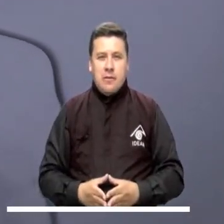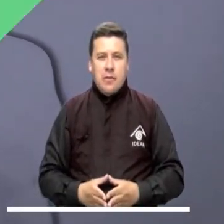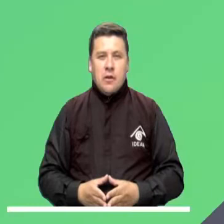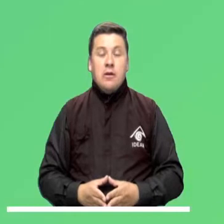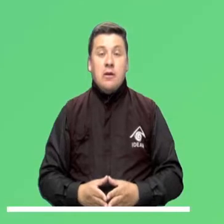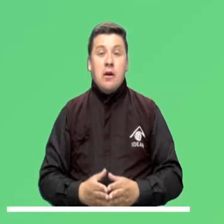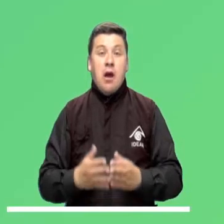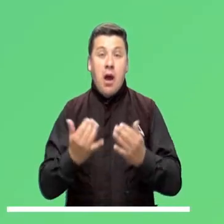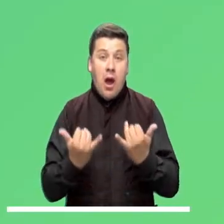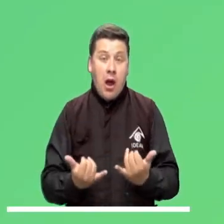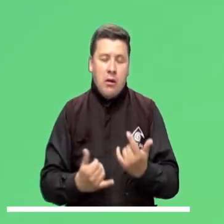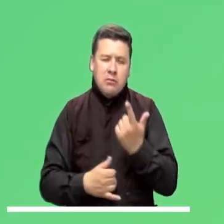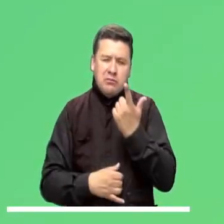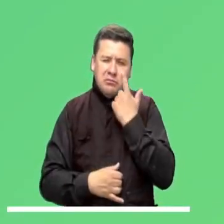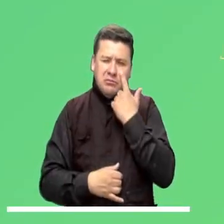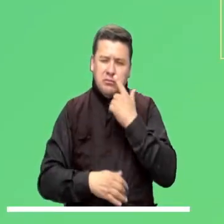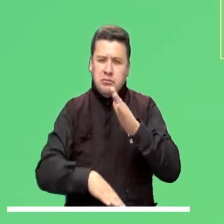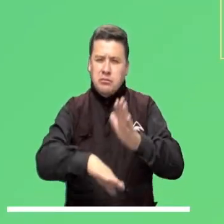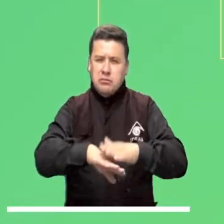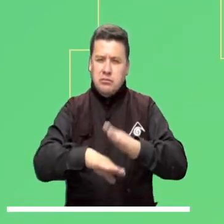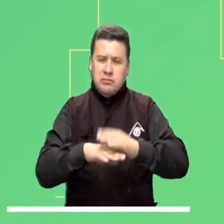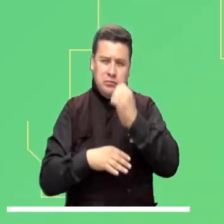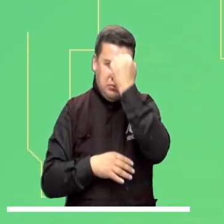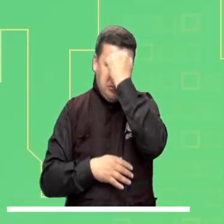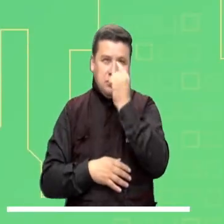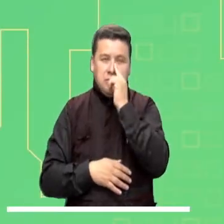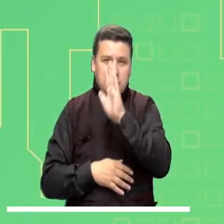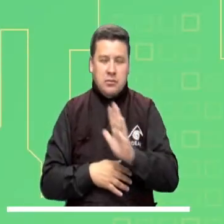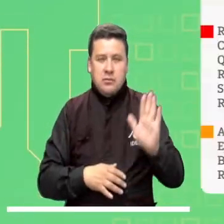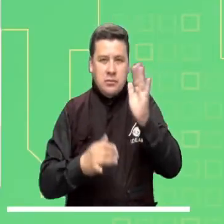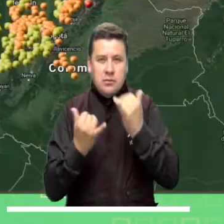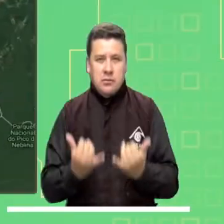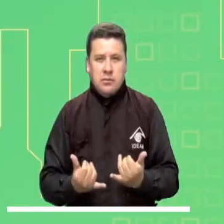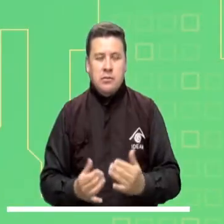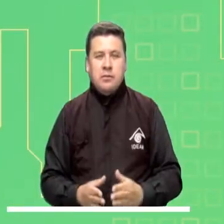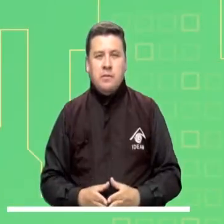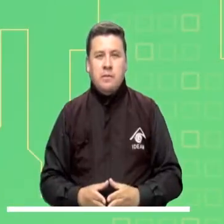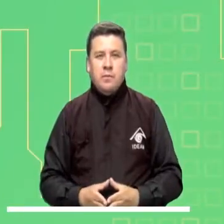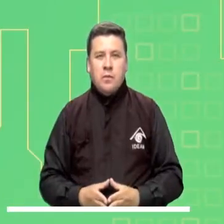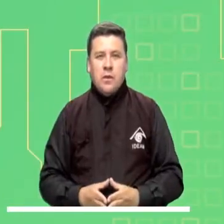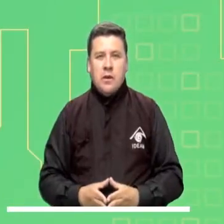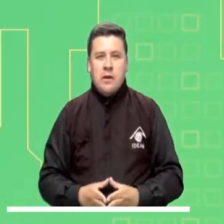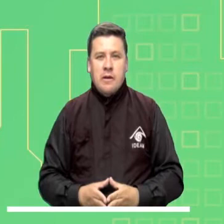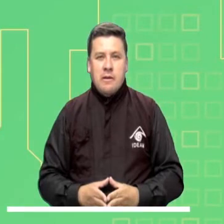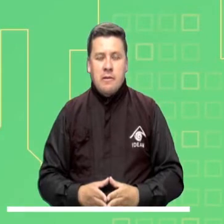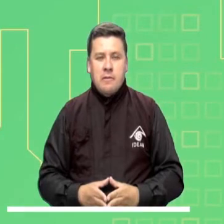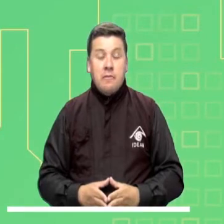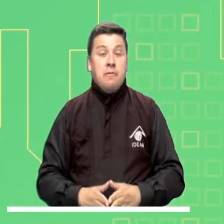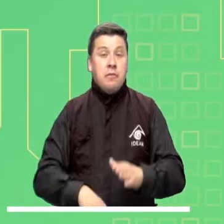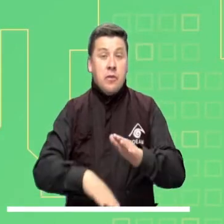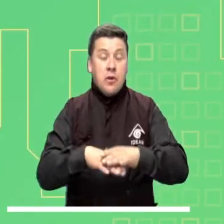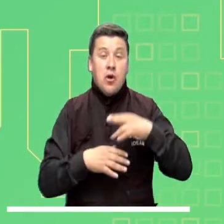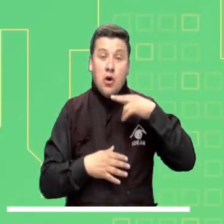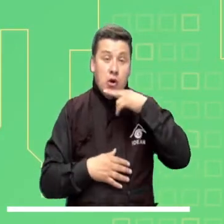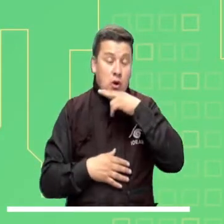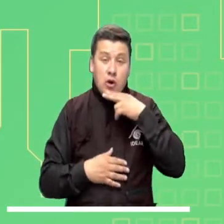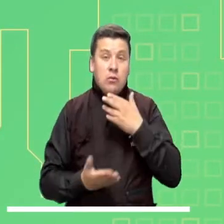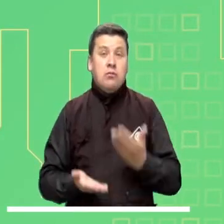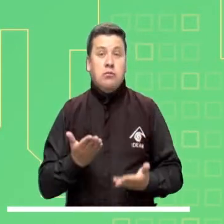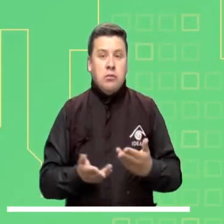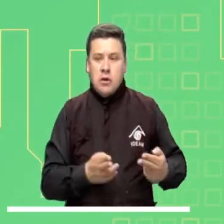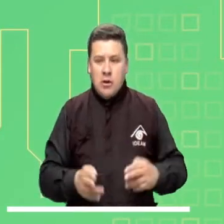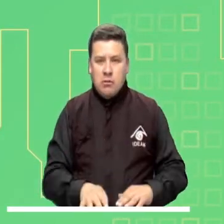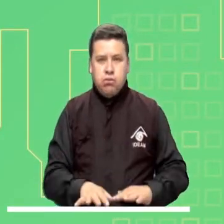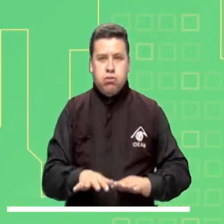Ahora, presten mucha atención a las principales alertas para hoy a nivel nacional. Sigue la alerta roja por crecientes súbitas